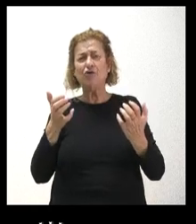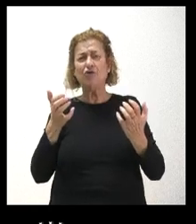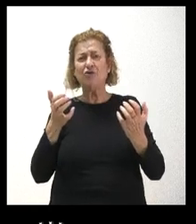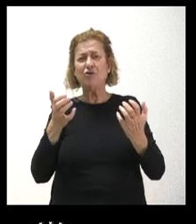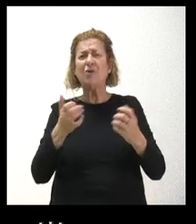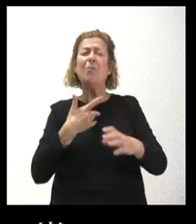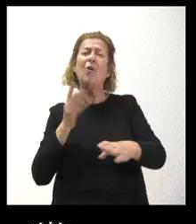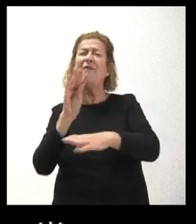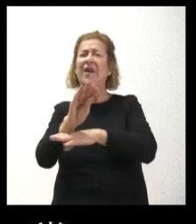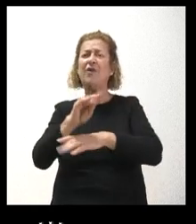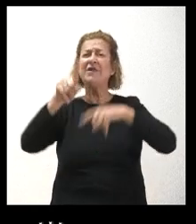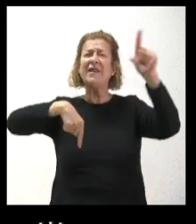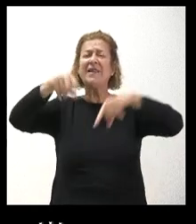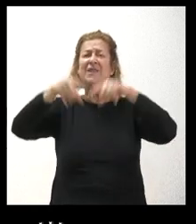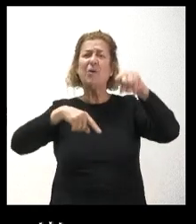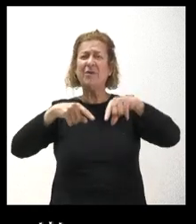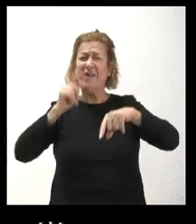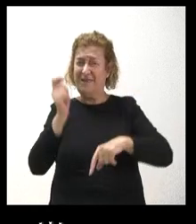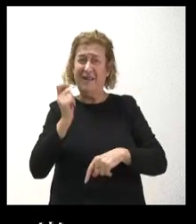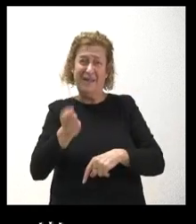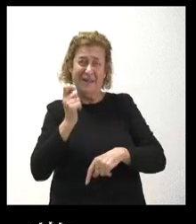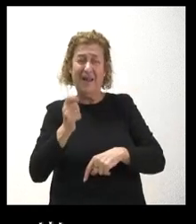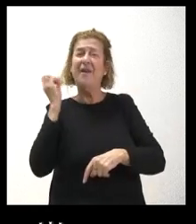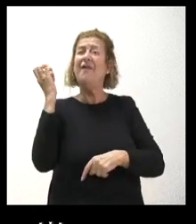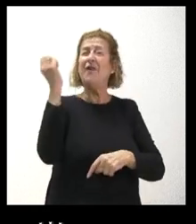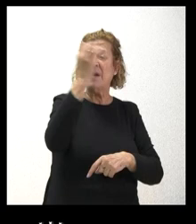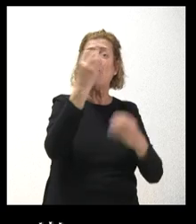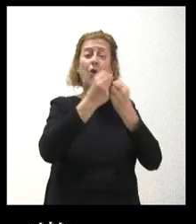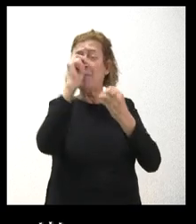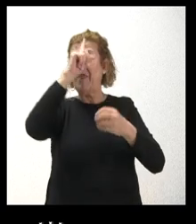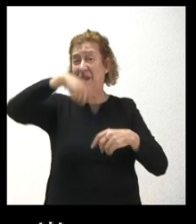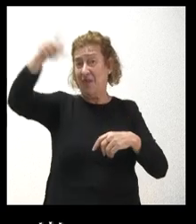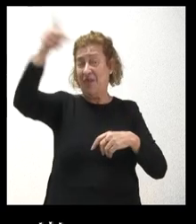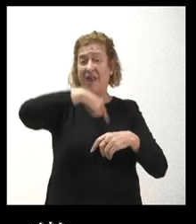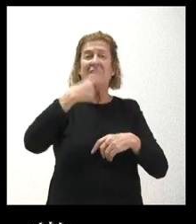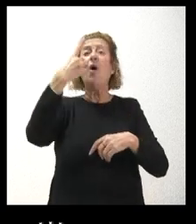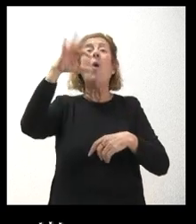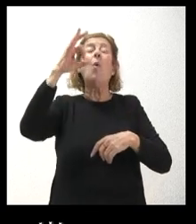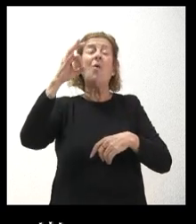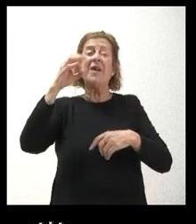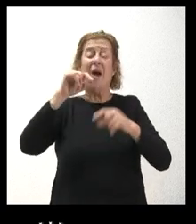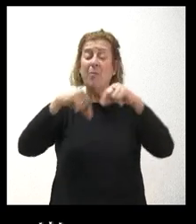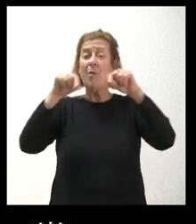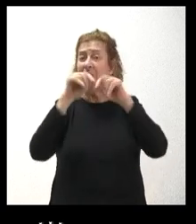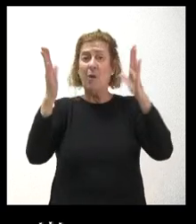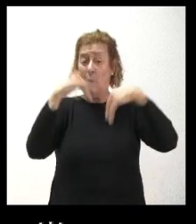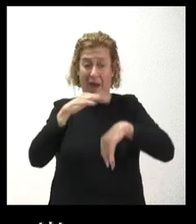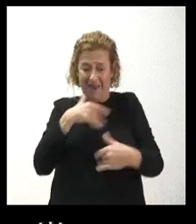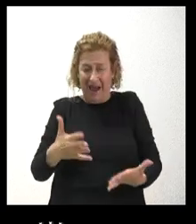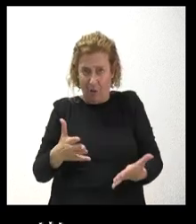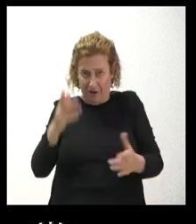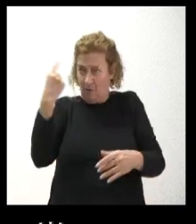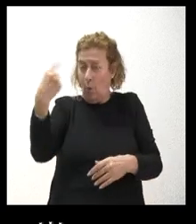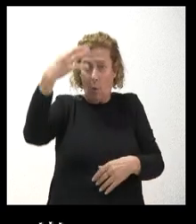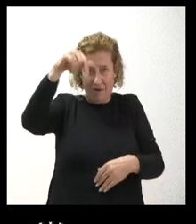bonificaciones de transporte recurrente ferroviario con Madrid que es la única provincia que sigue sin tenerlo a día de hoy eh hablado